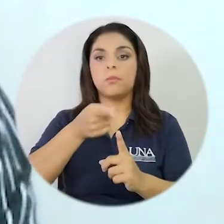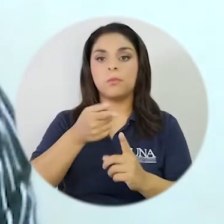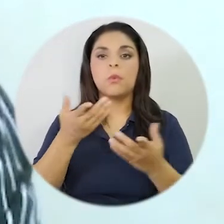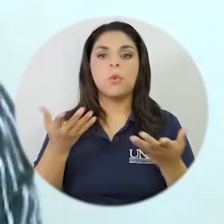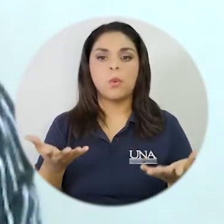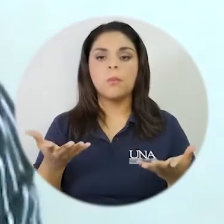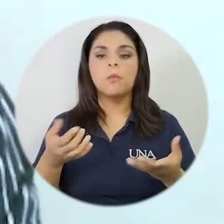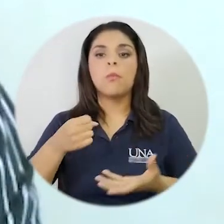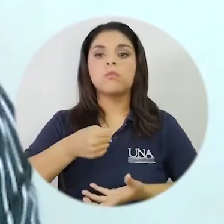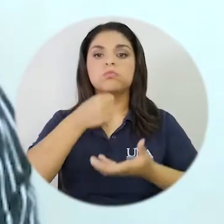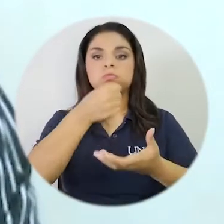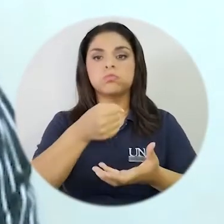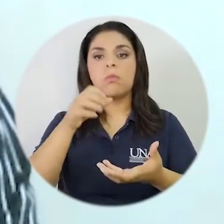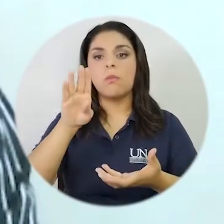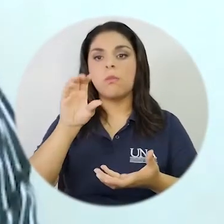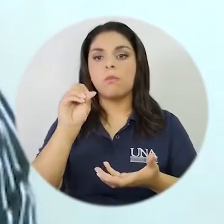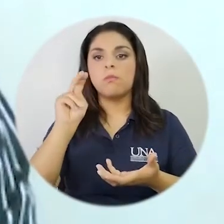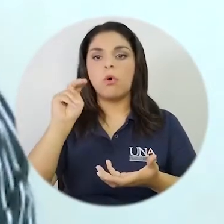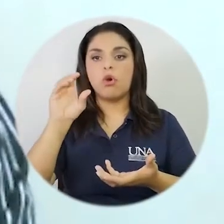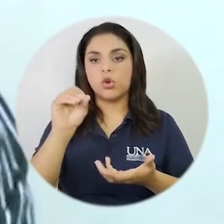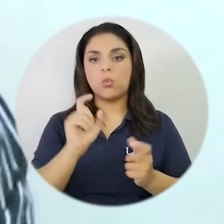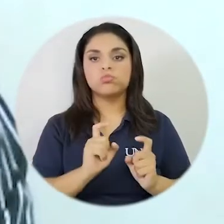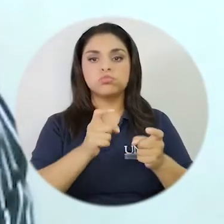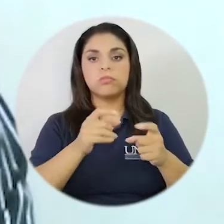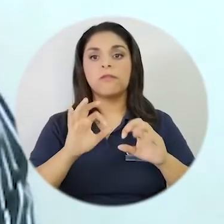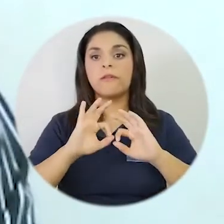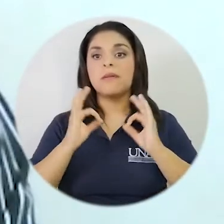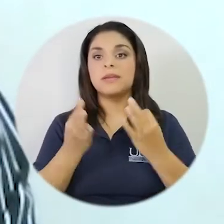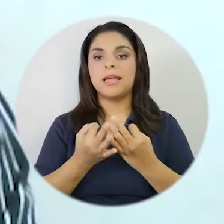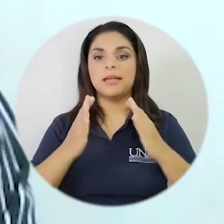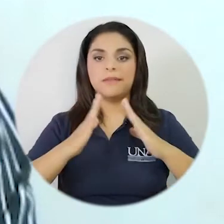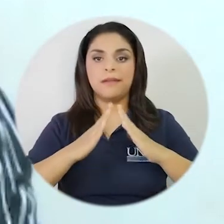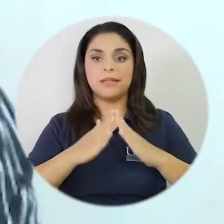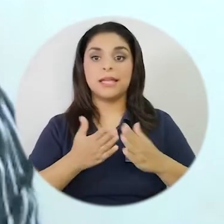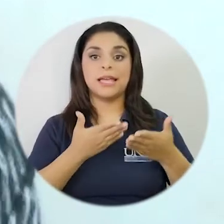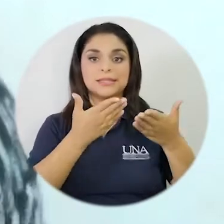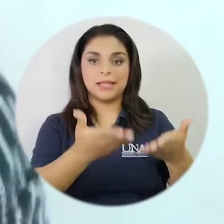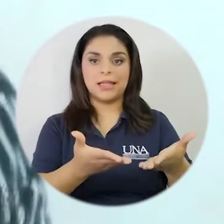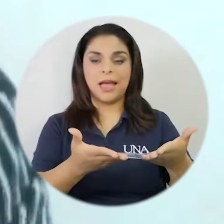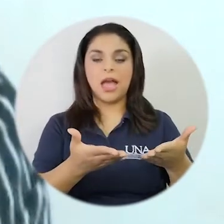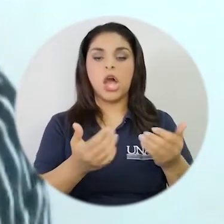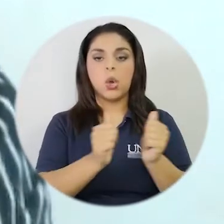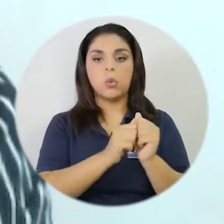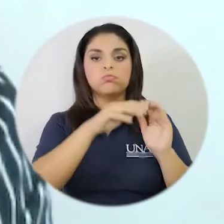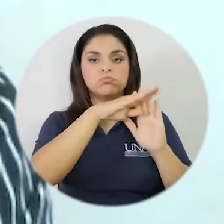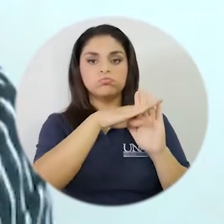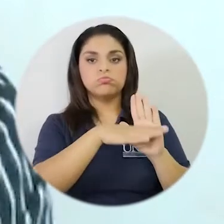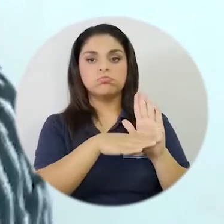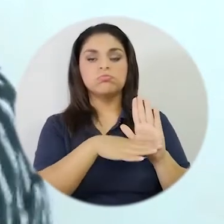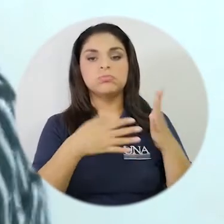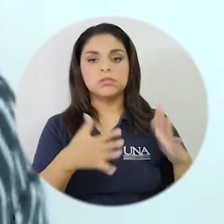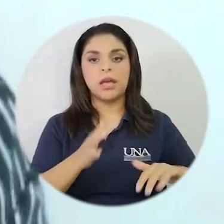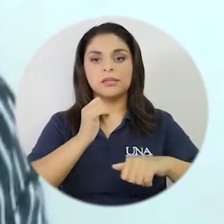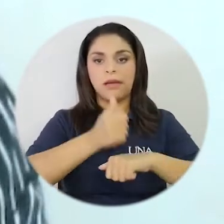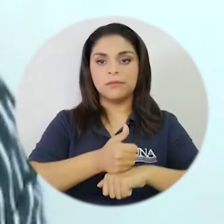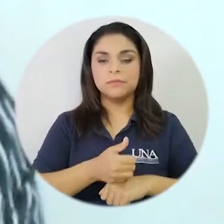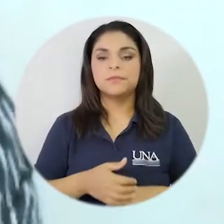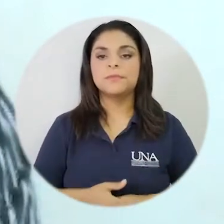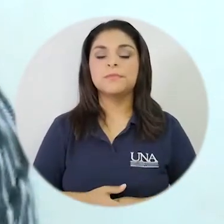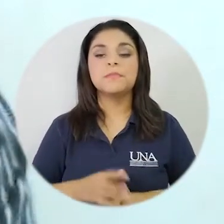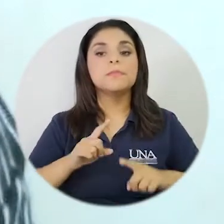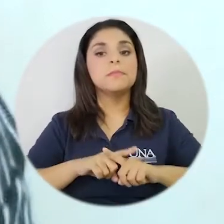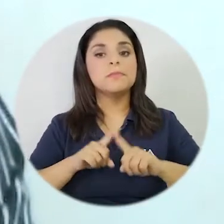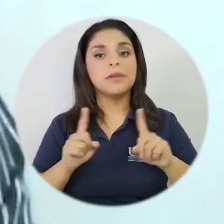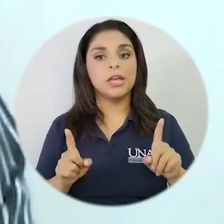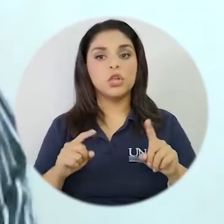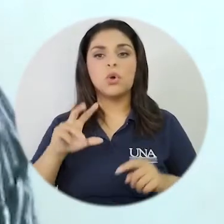de vivienda que se otorga a las familias que cumplen con los requisitos establecidos. Pero no solo resuelve